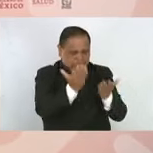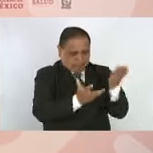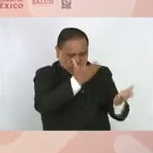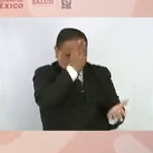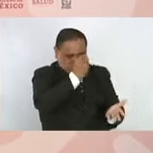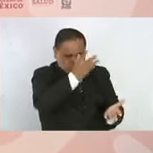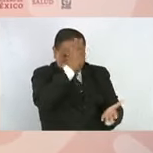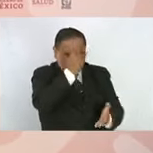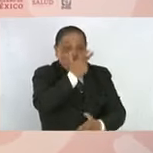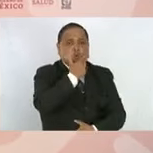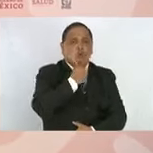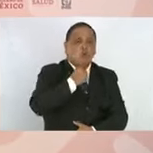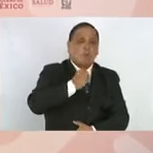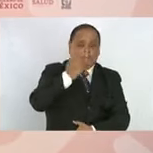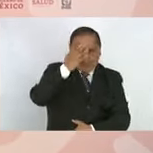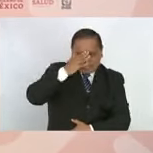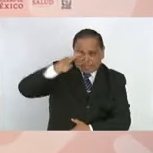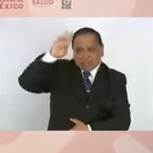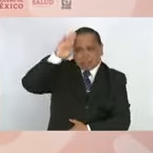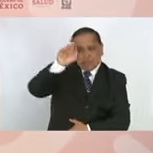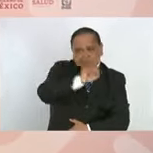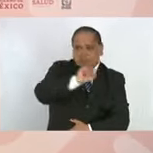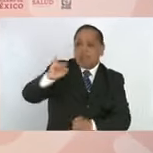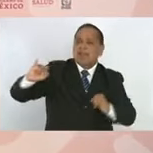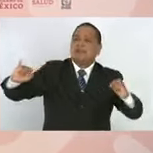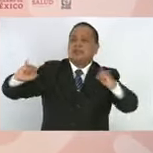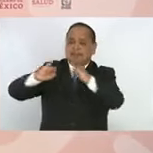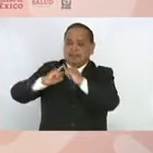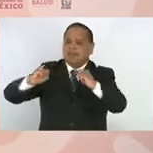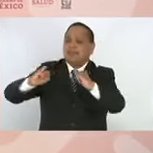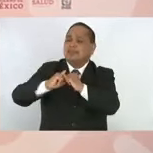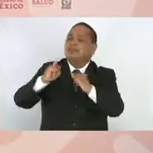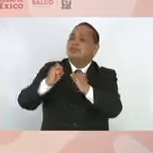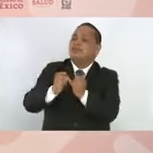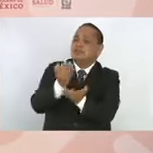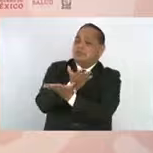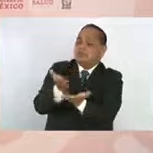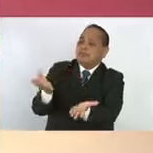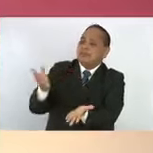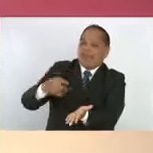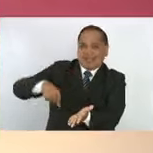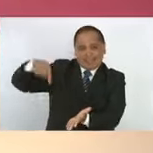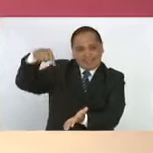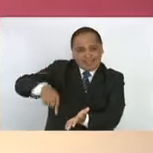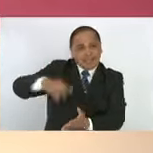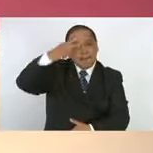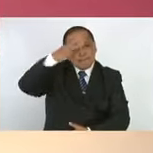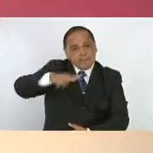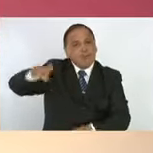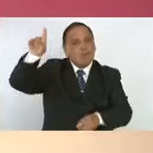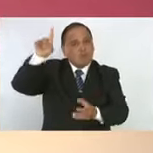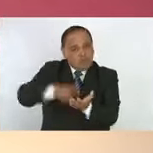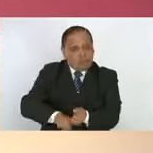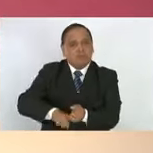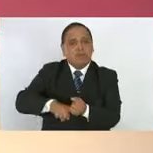de profesionales cubanos en instituciones de esta nación.